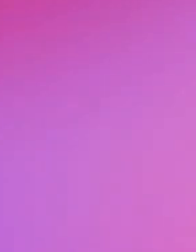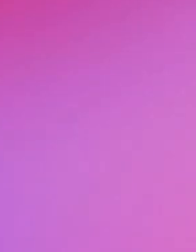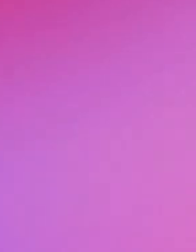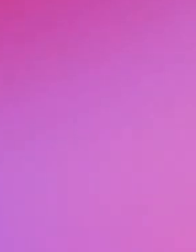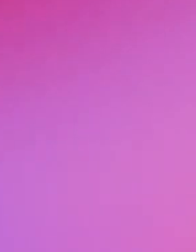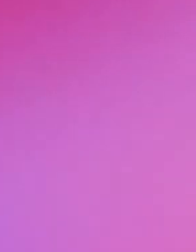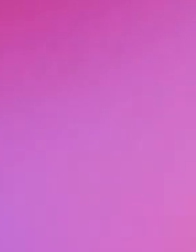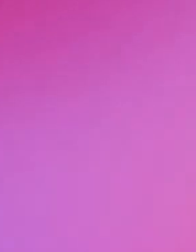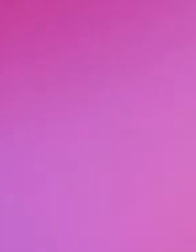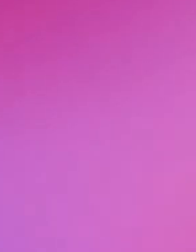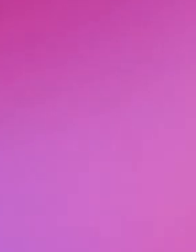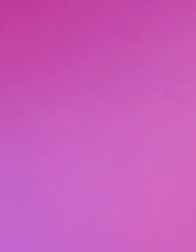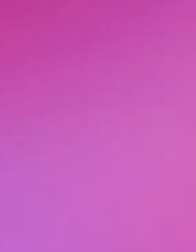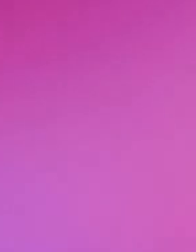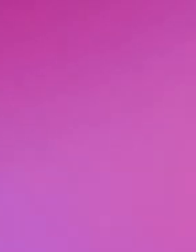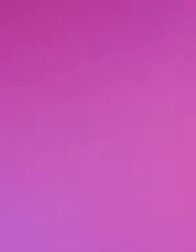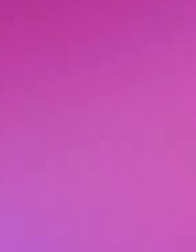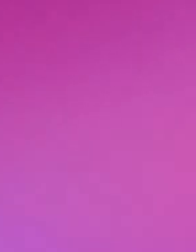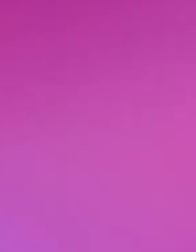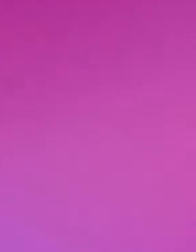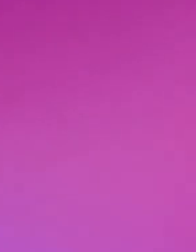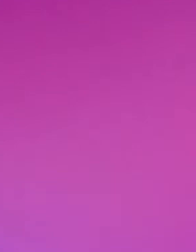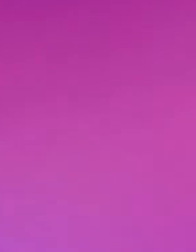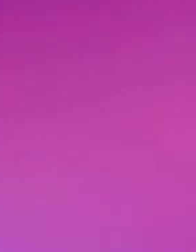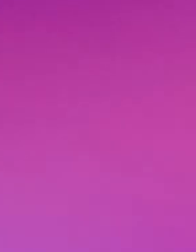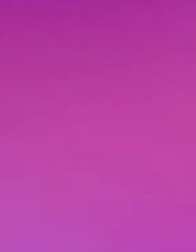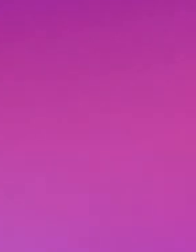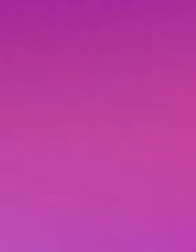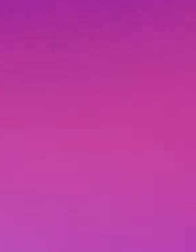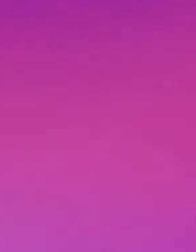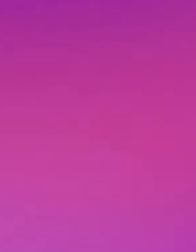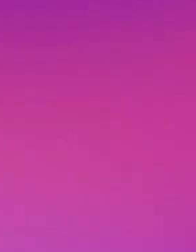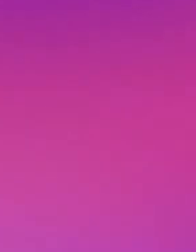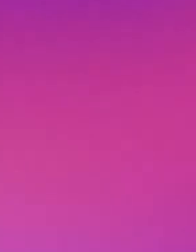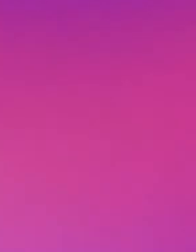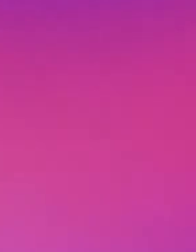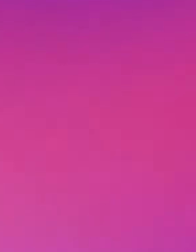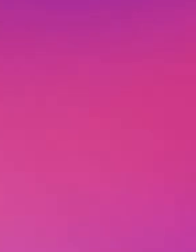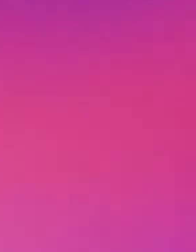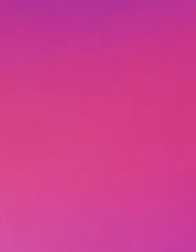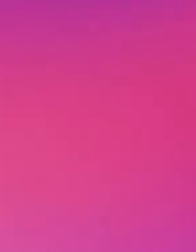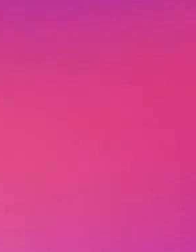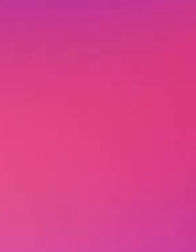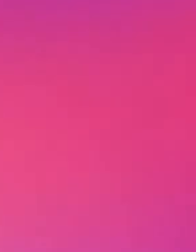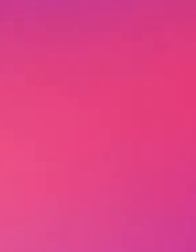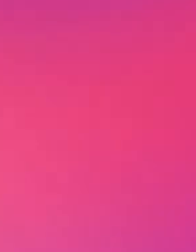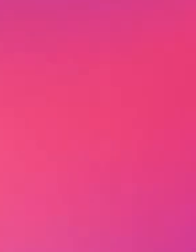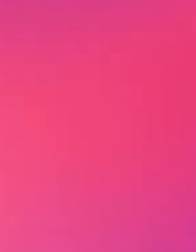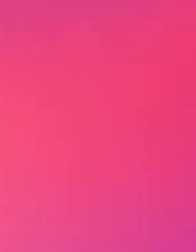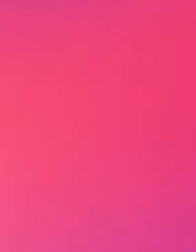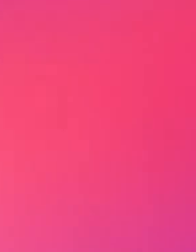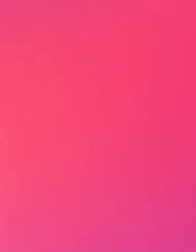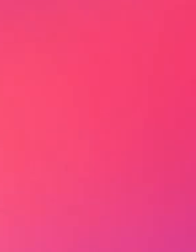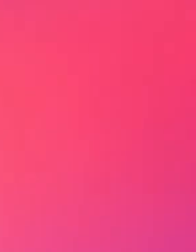libros de texto en versión digital, recuerda que los puedes encontrar en la página